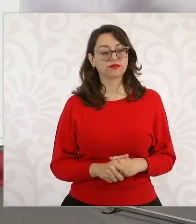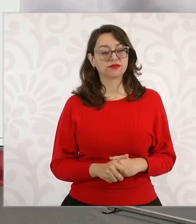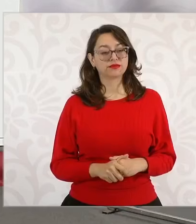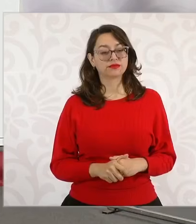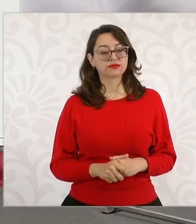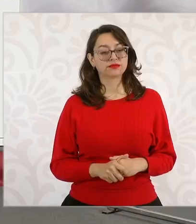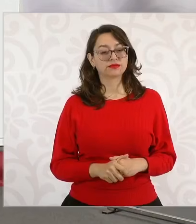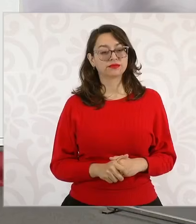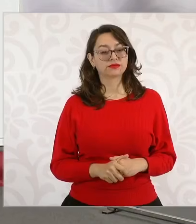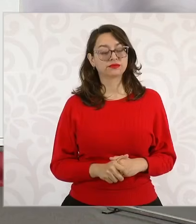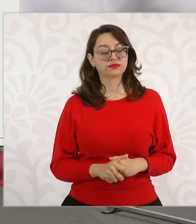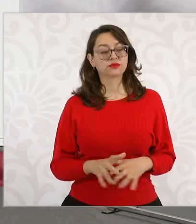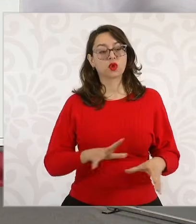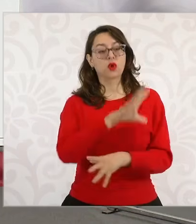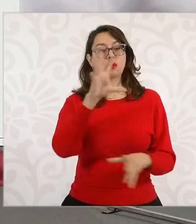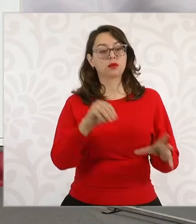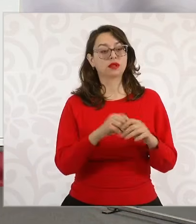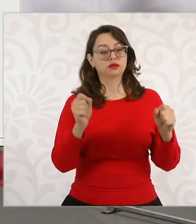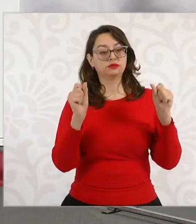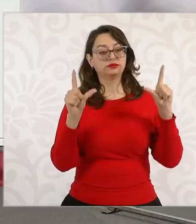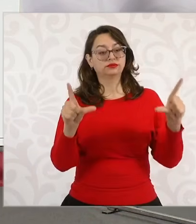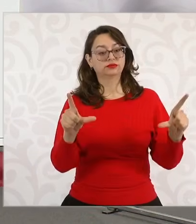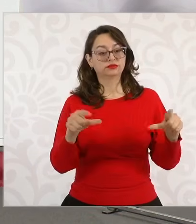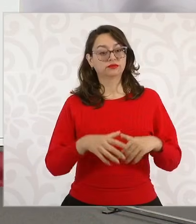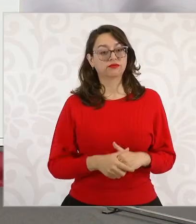A ver, pon completa la imagen de la Casa Blanca.